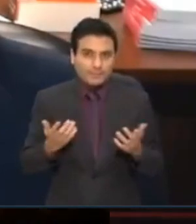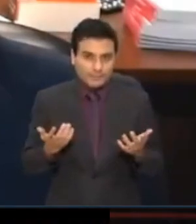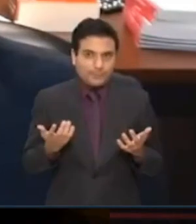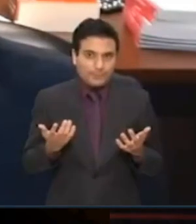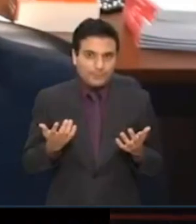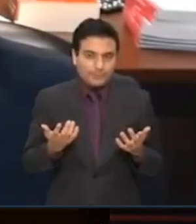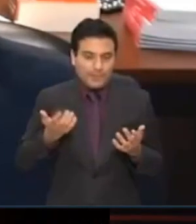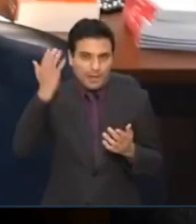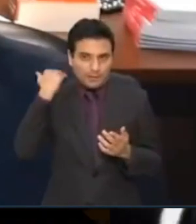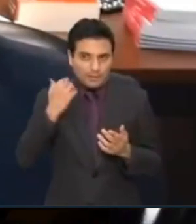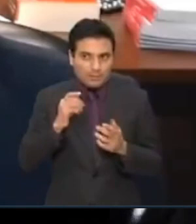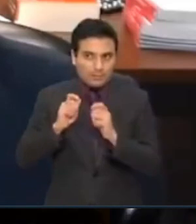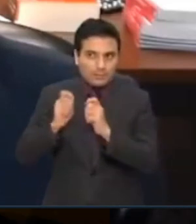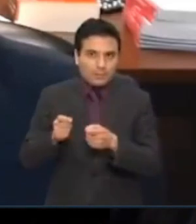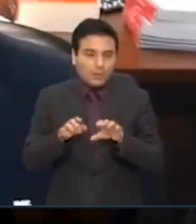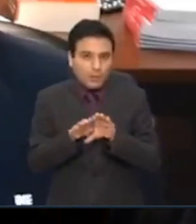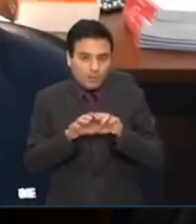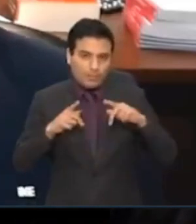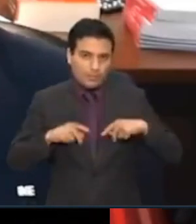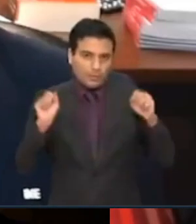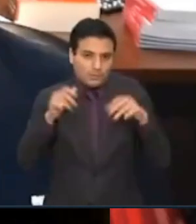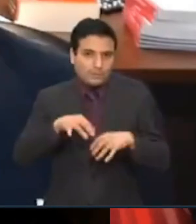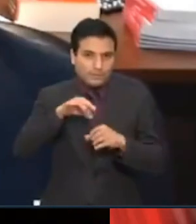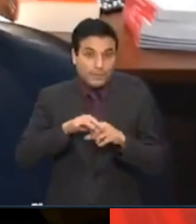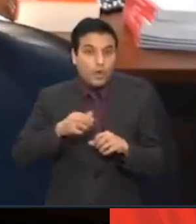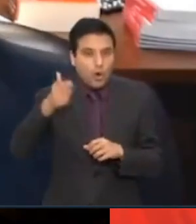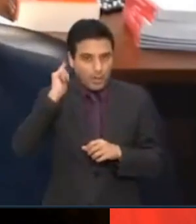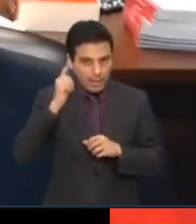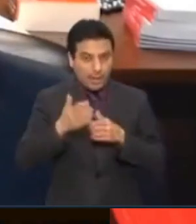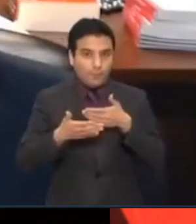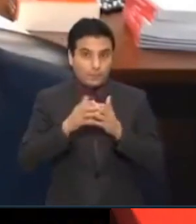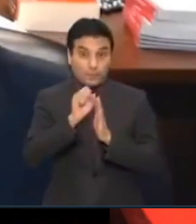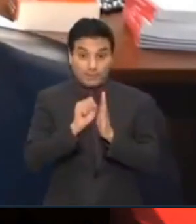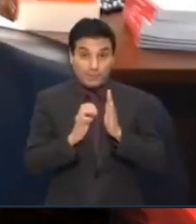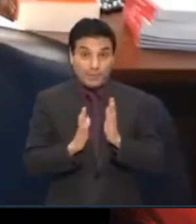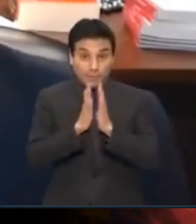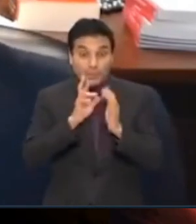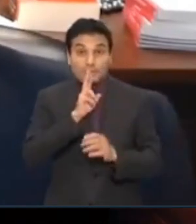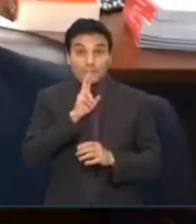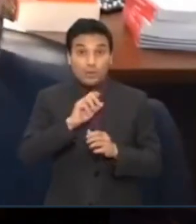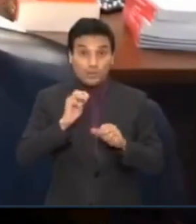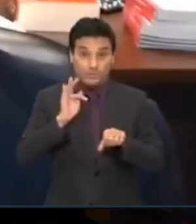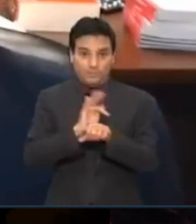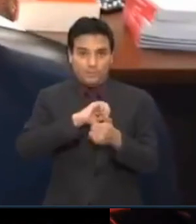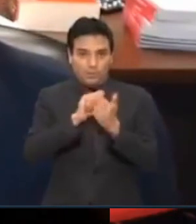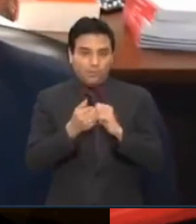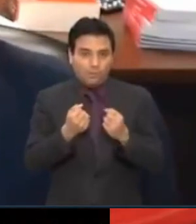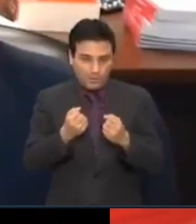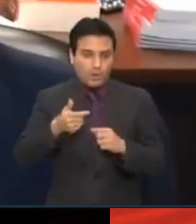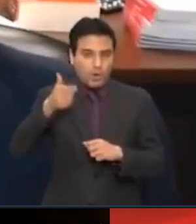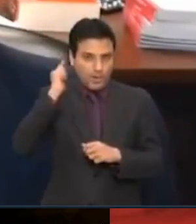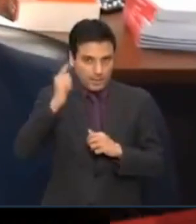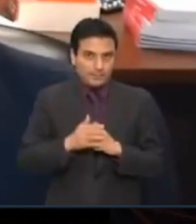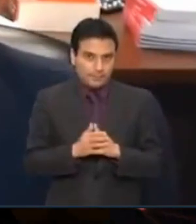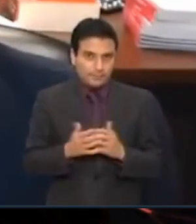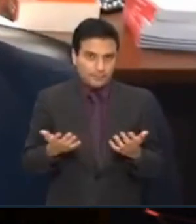se refleja. En ese sentido, ojalá que esa lógica de fortalecer a la democracia pueda ser planteada por las y los legisladores que forman parte de